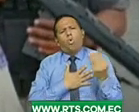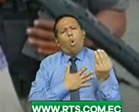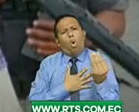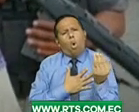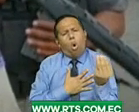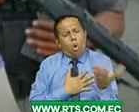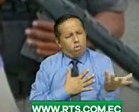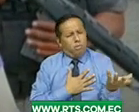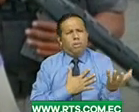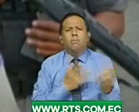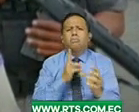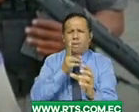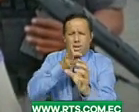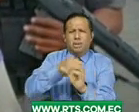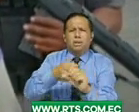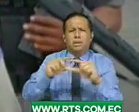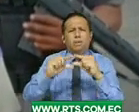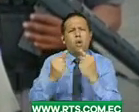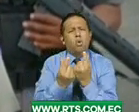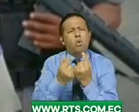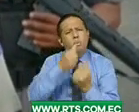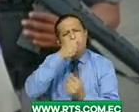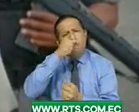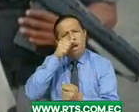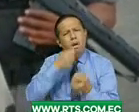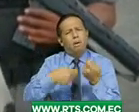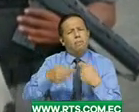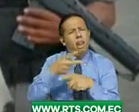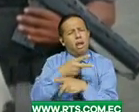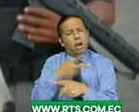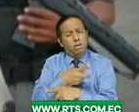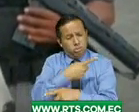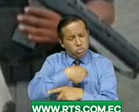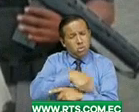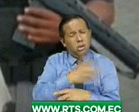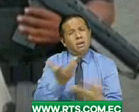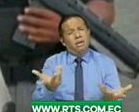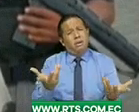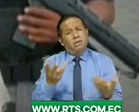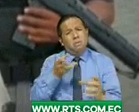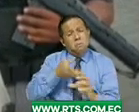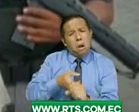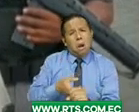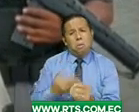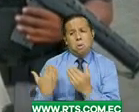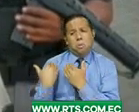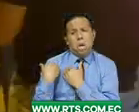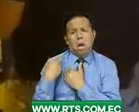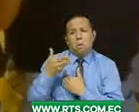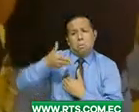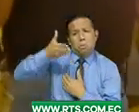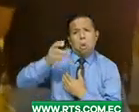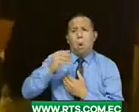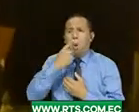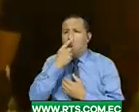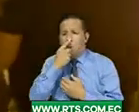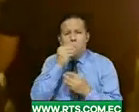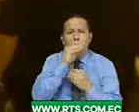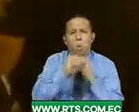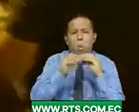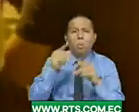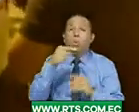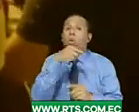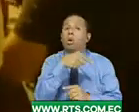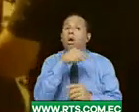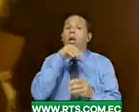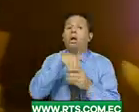adolescentes involucrados en organizaciones delictivas. Vemos que son partícipes, bien sea como gatilleros, bien sea como informantes. Era estudiante de un colegio